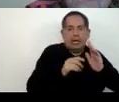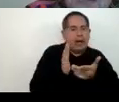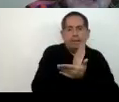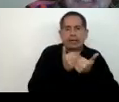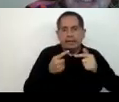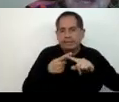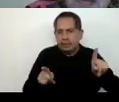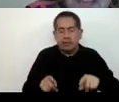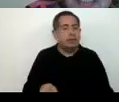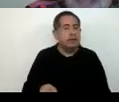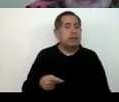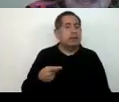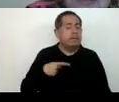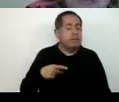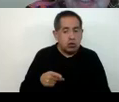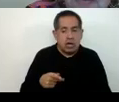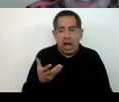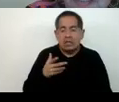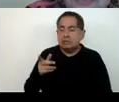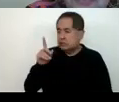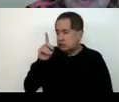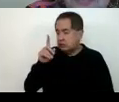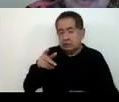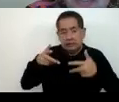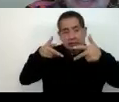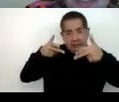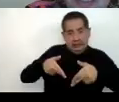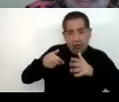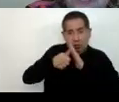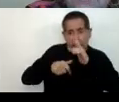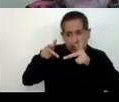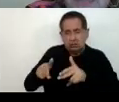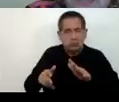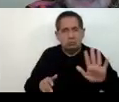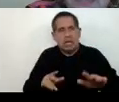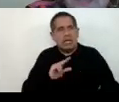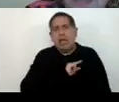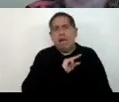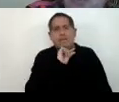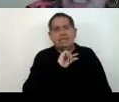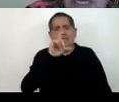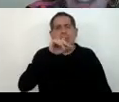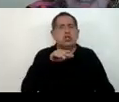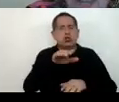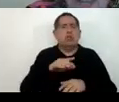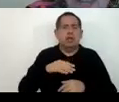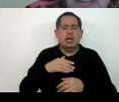El personal que hace este tipo de esterilizaciones es un especialista en